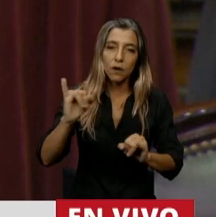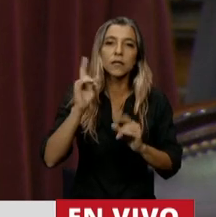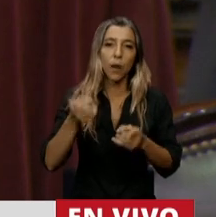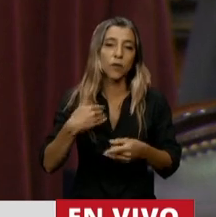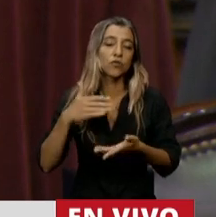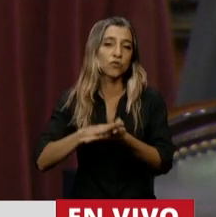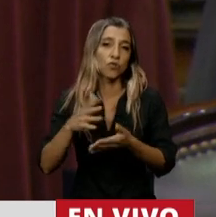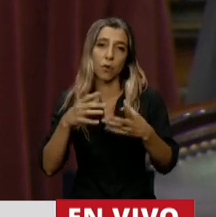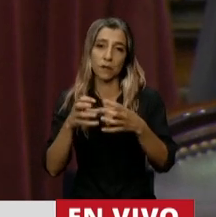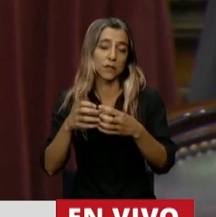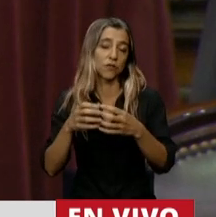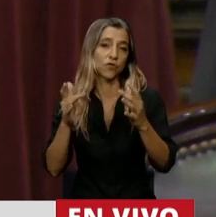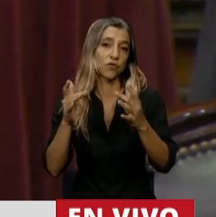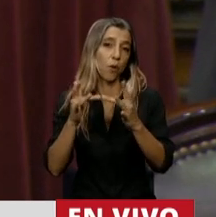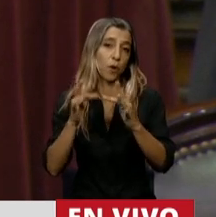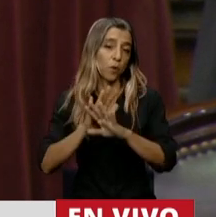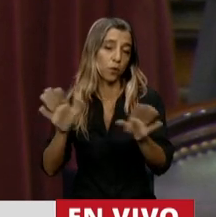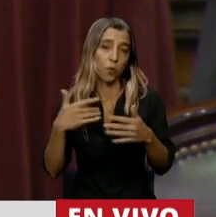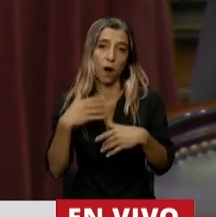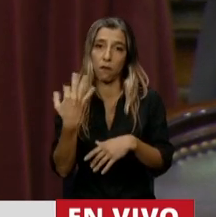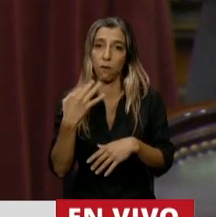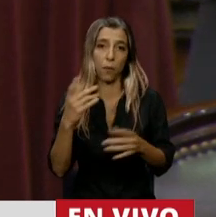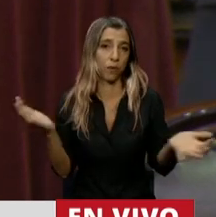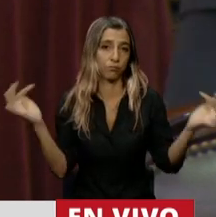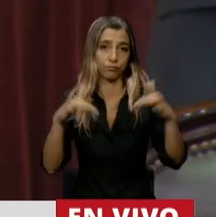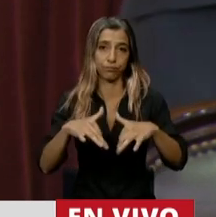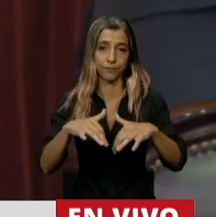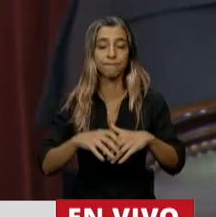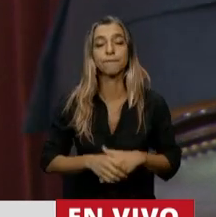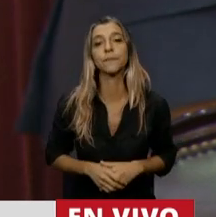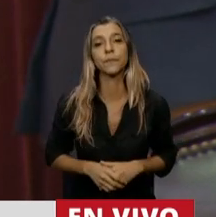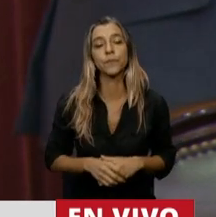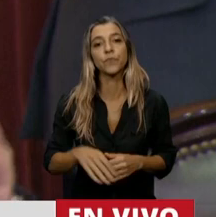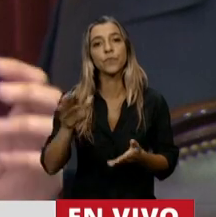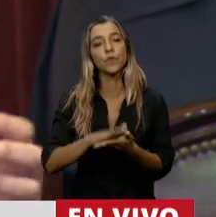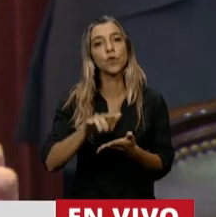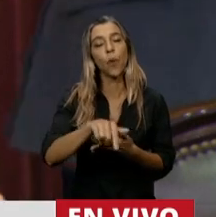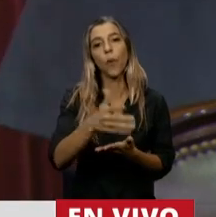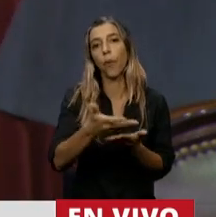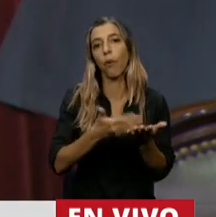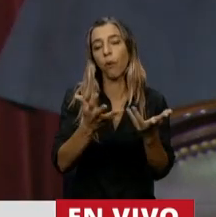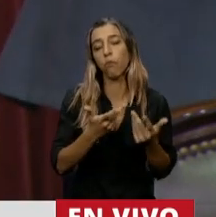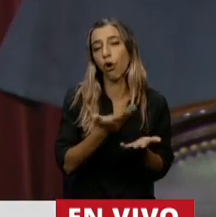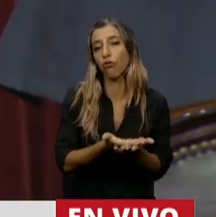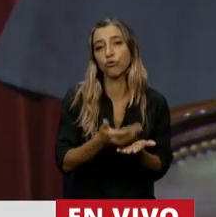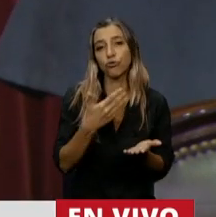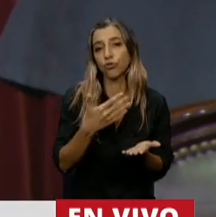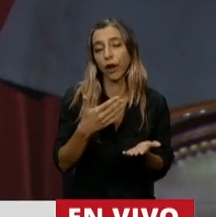Yendo a la idea que propone el oficialismo, no es otra idea más carente de